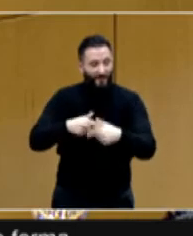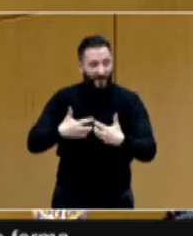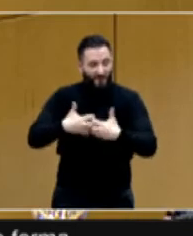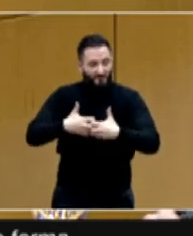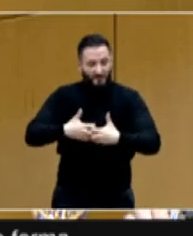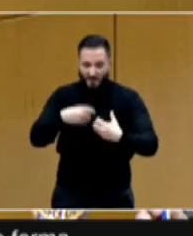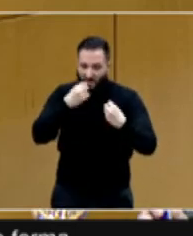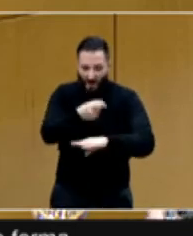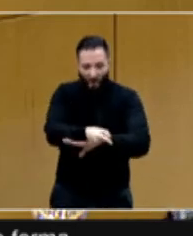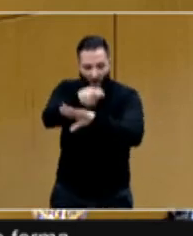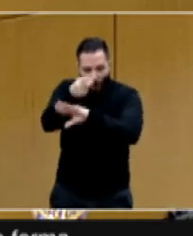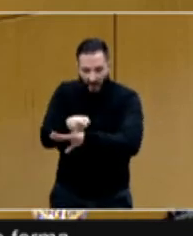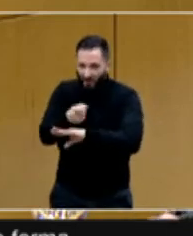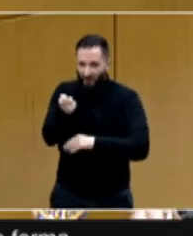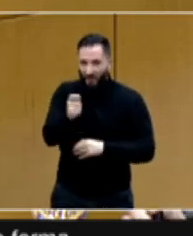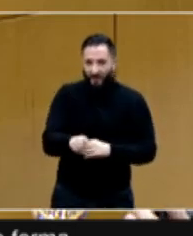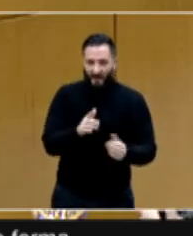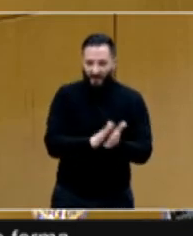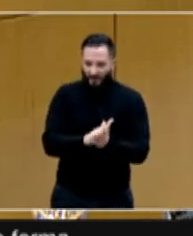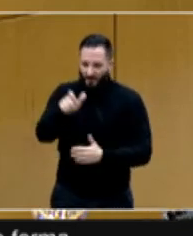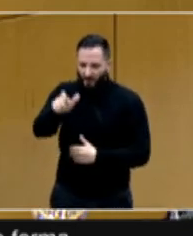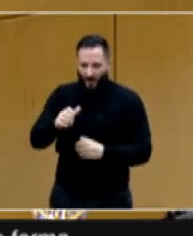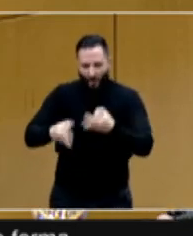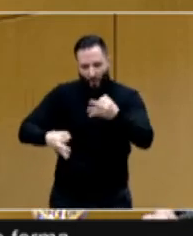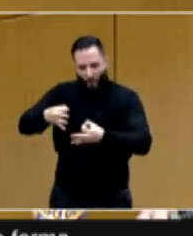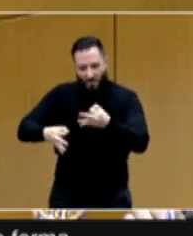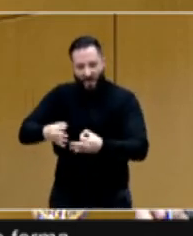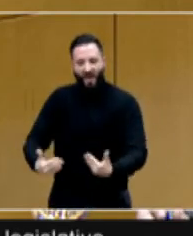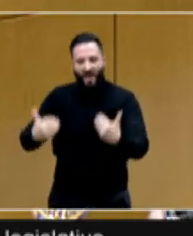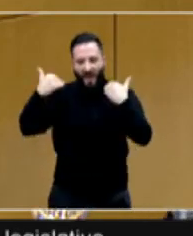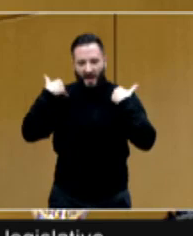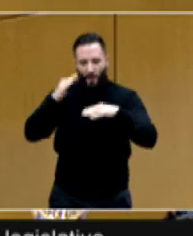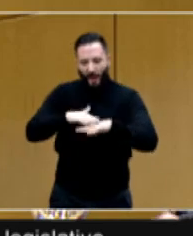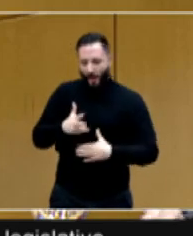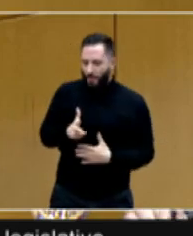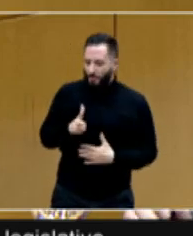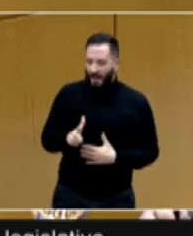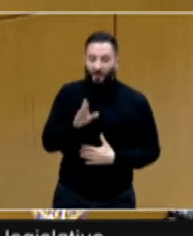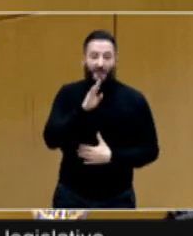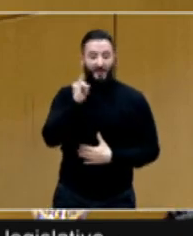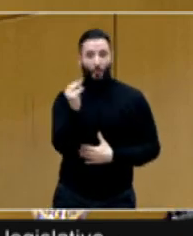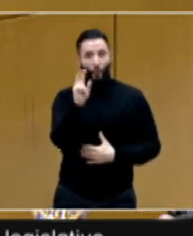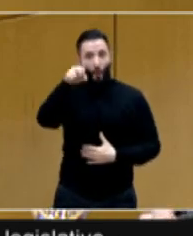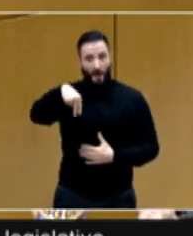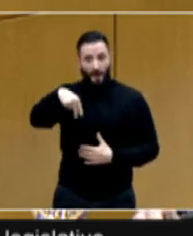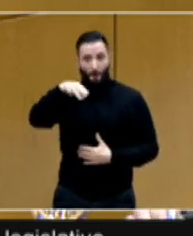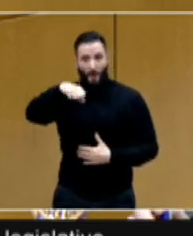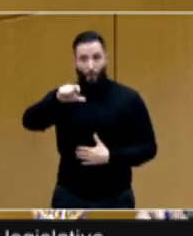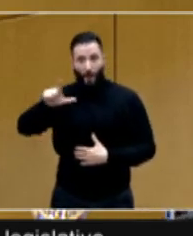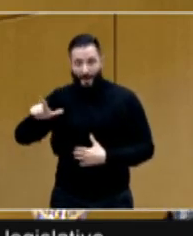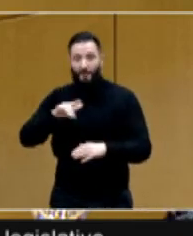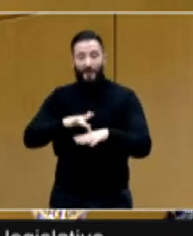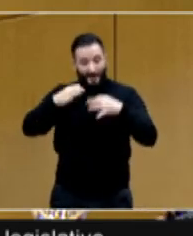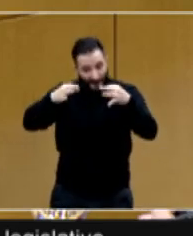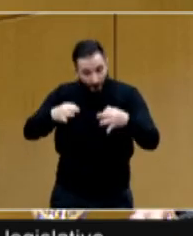también de que sea el juzgado de que sea lo órgano judicial el que el garante de los derechos Como decía Juan Manuel el que establezca efectivamente